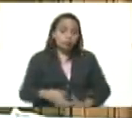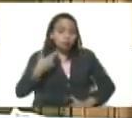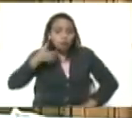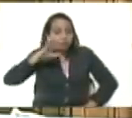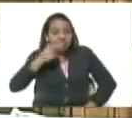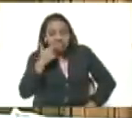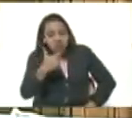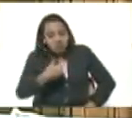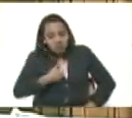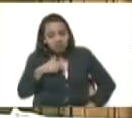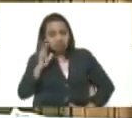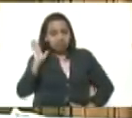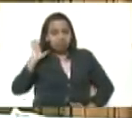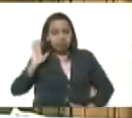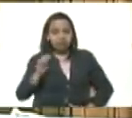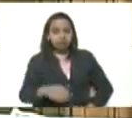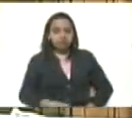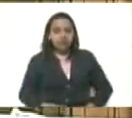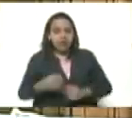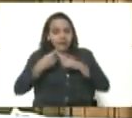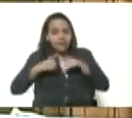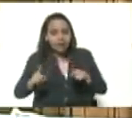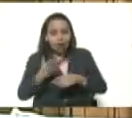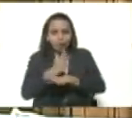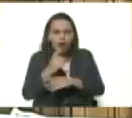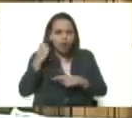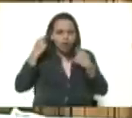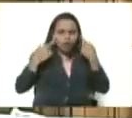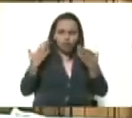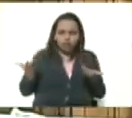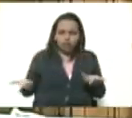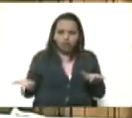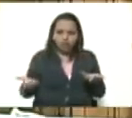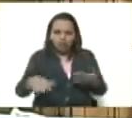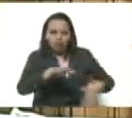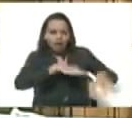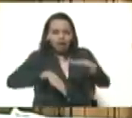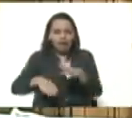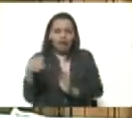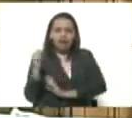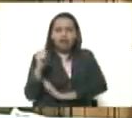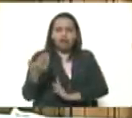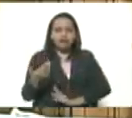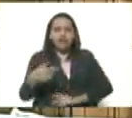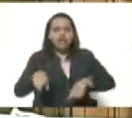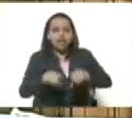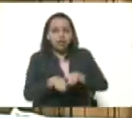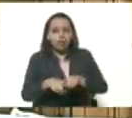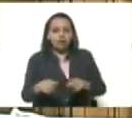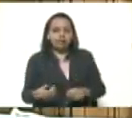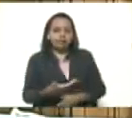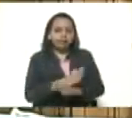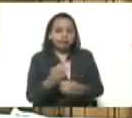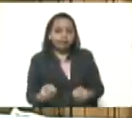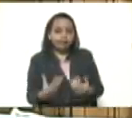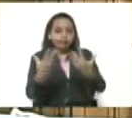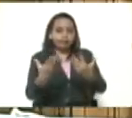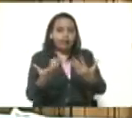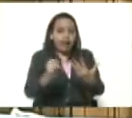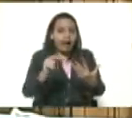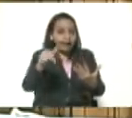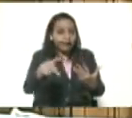Digo yo. Pero jugar a lo loco es un foco. Jugar a lo loco es un foco